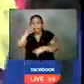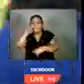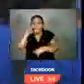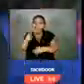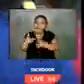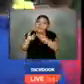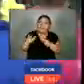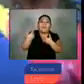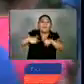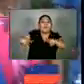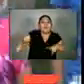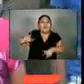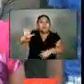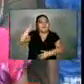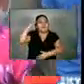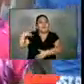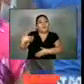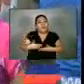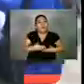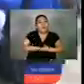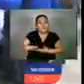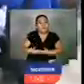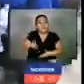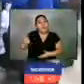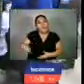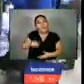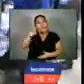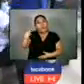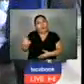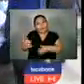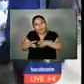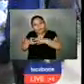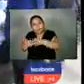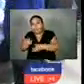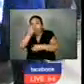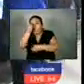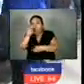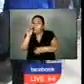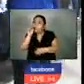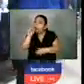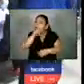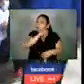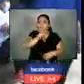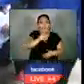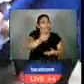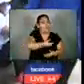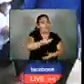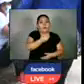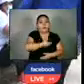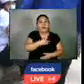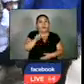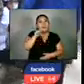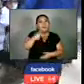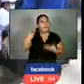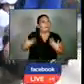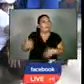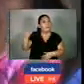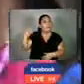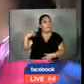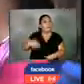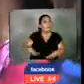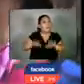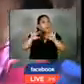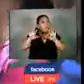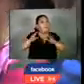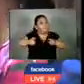libertad para la joven. Otro grupo colocó flores frente al juzgado, alegando la inocencia de Sara, quien estuvo 10 años tras las